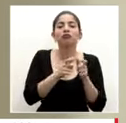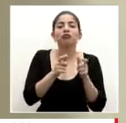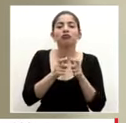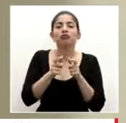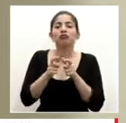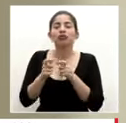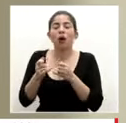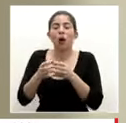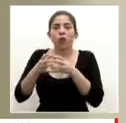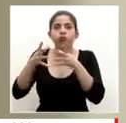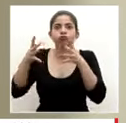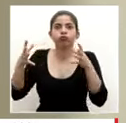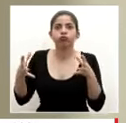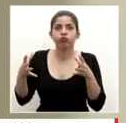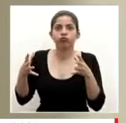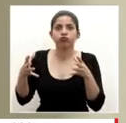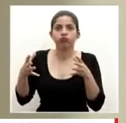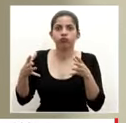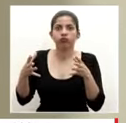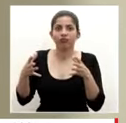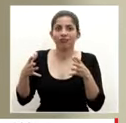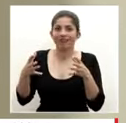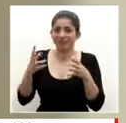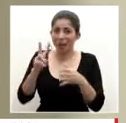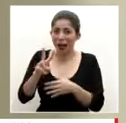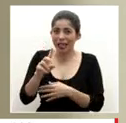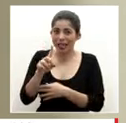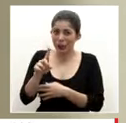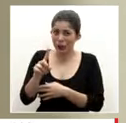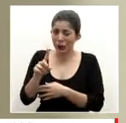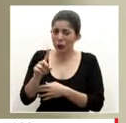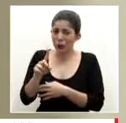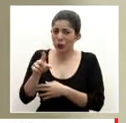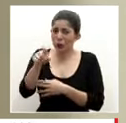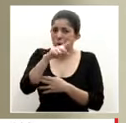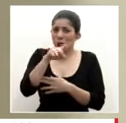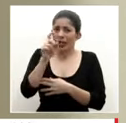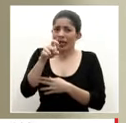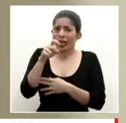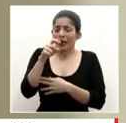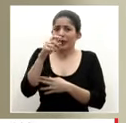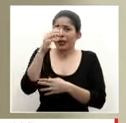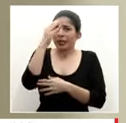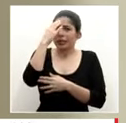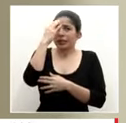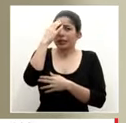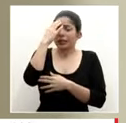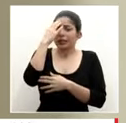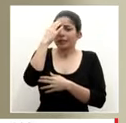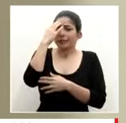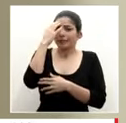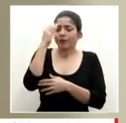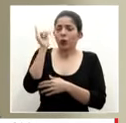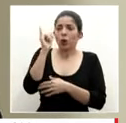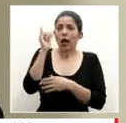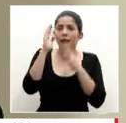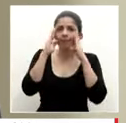tan sustancial, alcanzar una cifra de 21 y tiene que hacernos reaccionar en muchas de